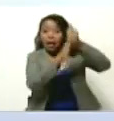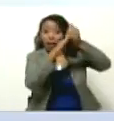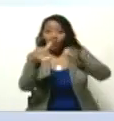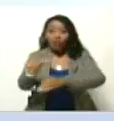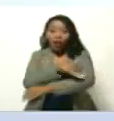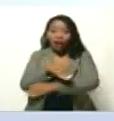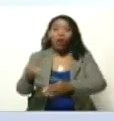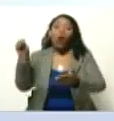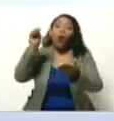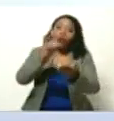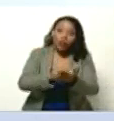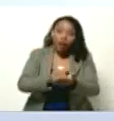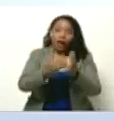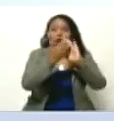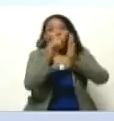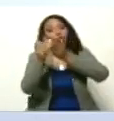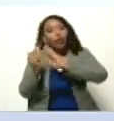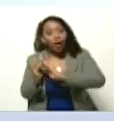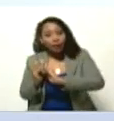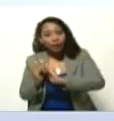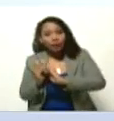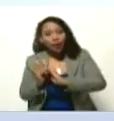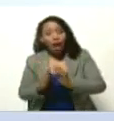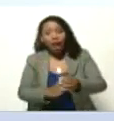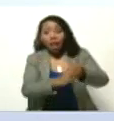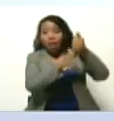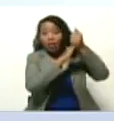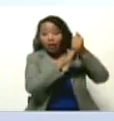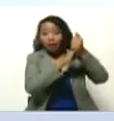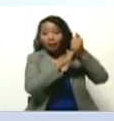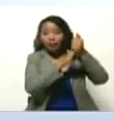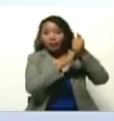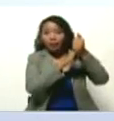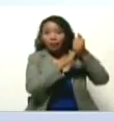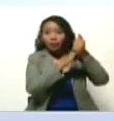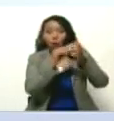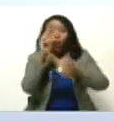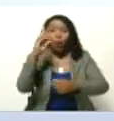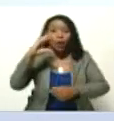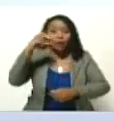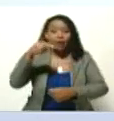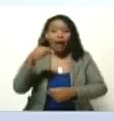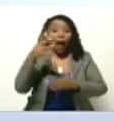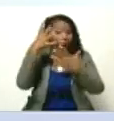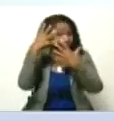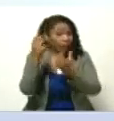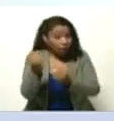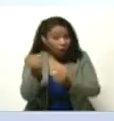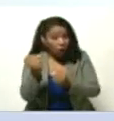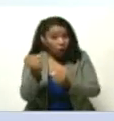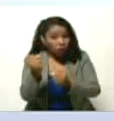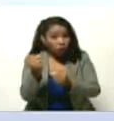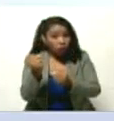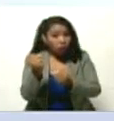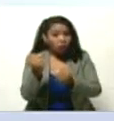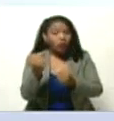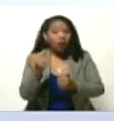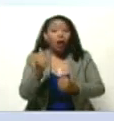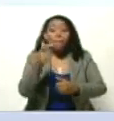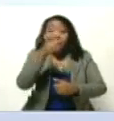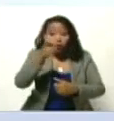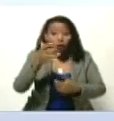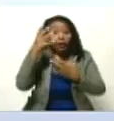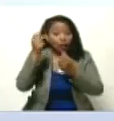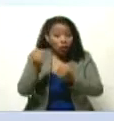calle, líderes de comunidad, líderes de VCH. El que entendió, entendió. Y es